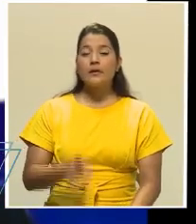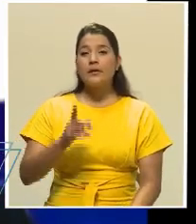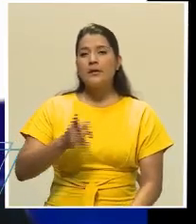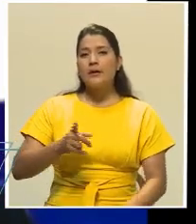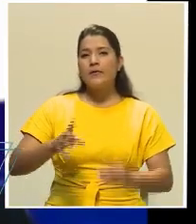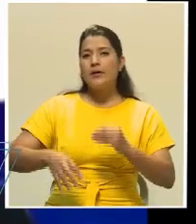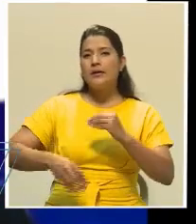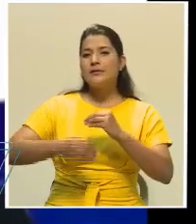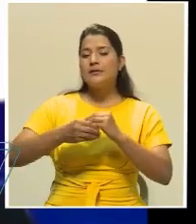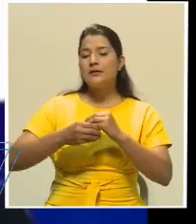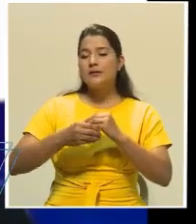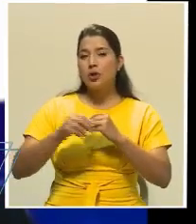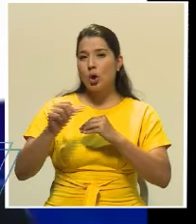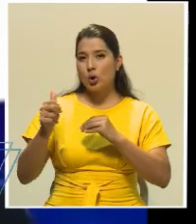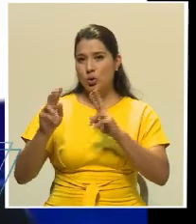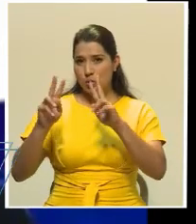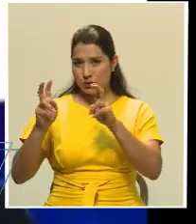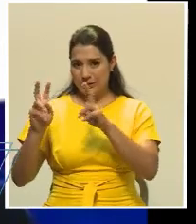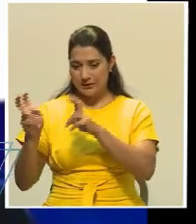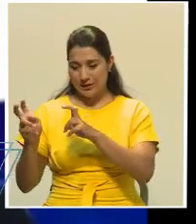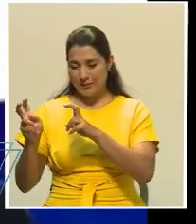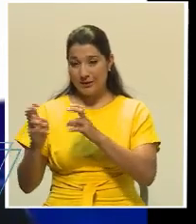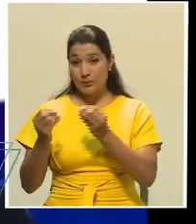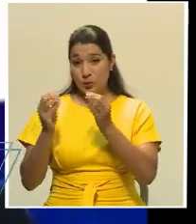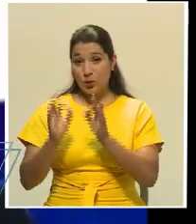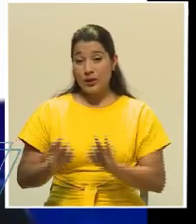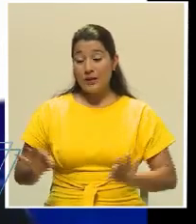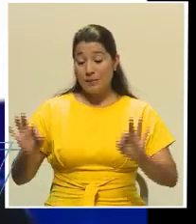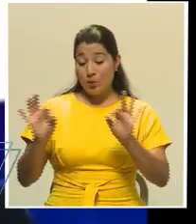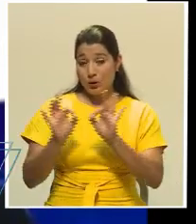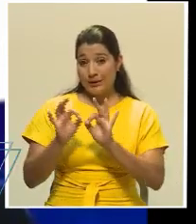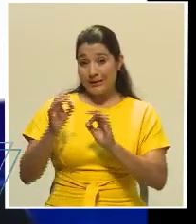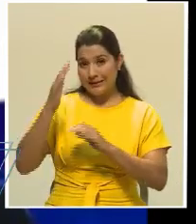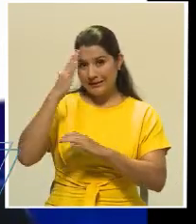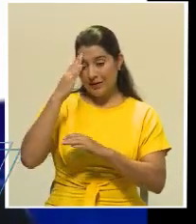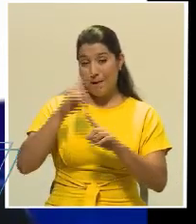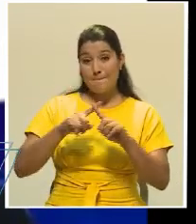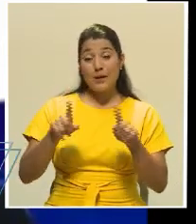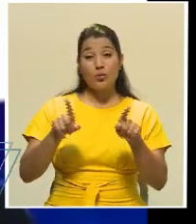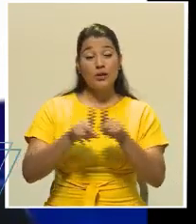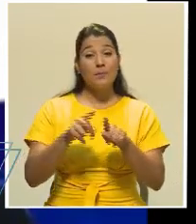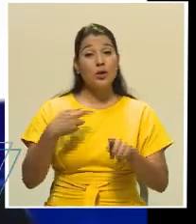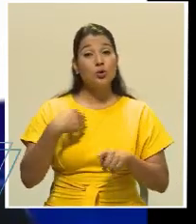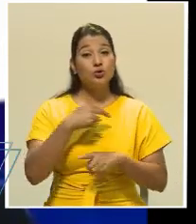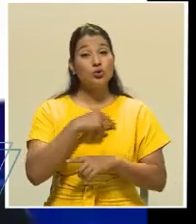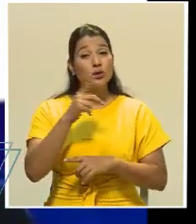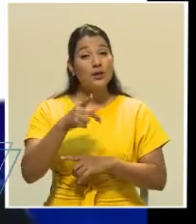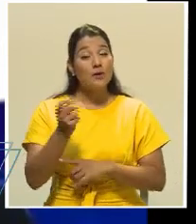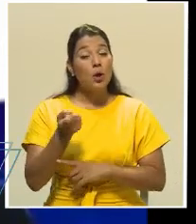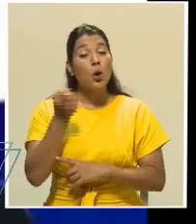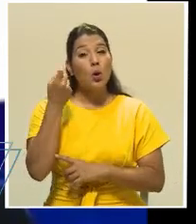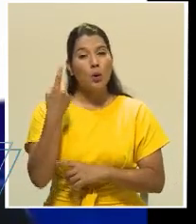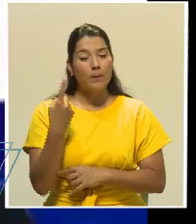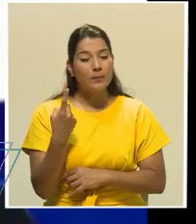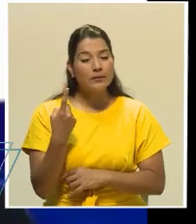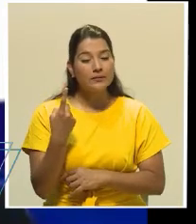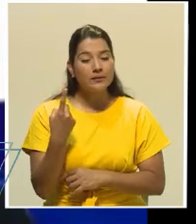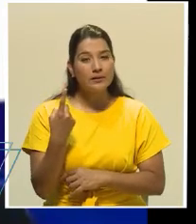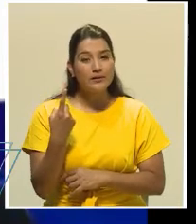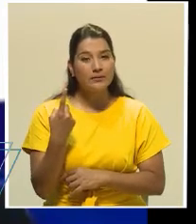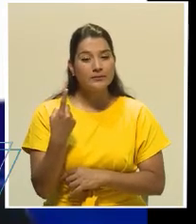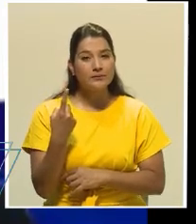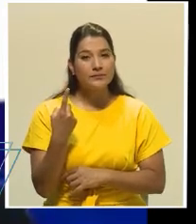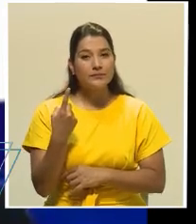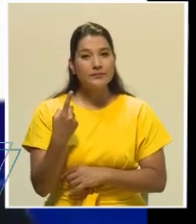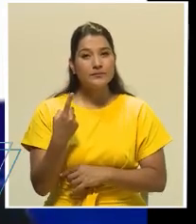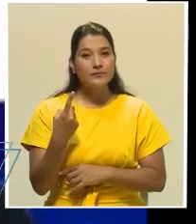integración, el desarrollo de la gente, etcétera, que todo está muy bien, pero también tenemos que comprender y viene a ordenar